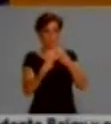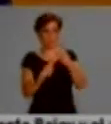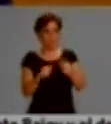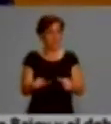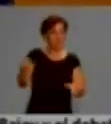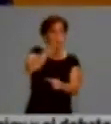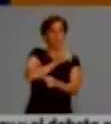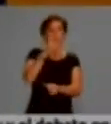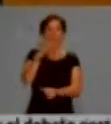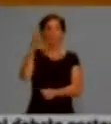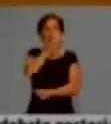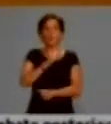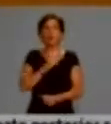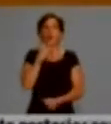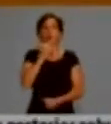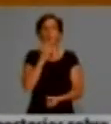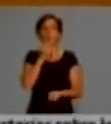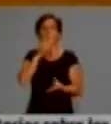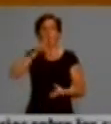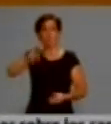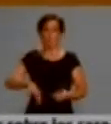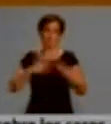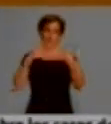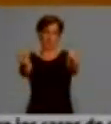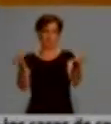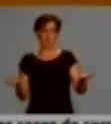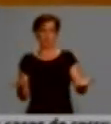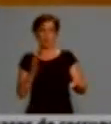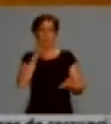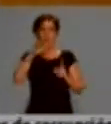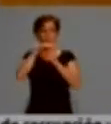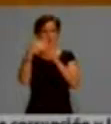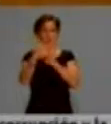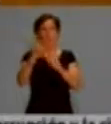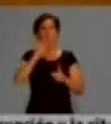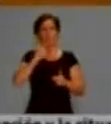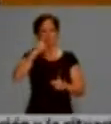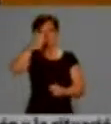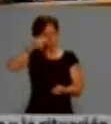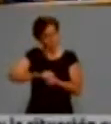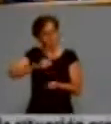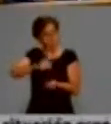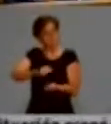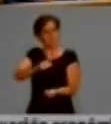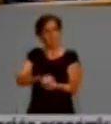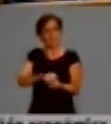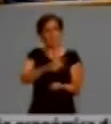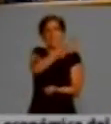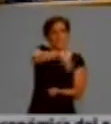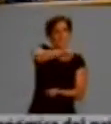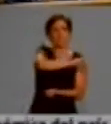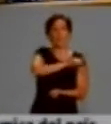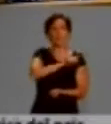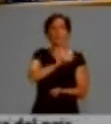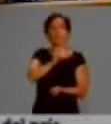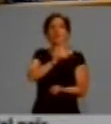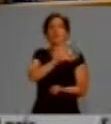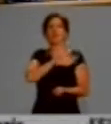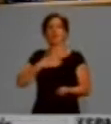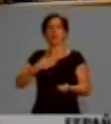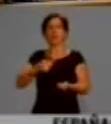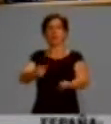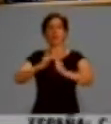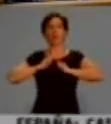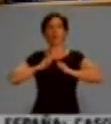en estos 4 años, porque los hechos conocidos son tozudos. y no intenten ustedes colocarnos frente a